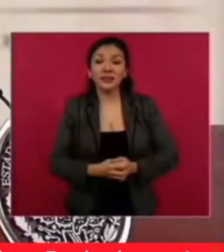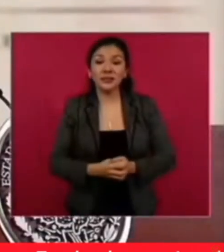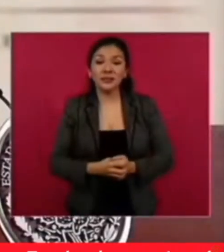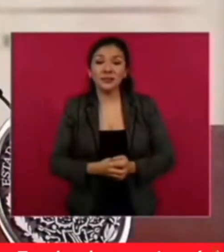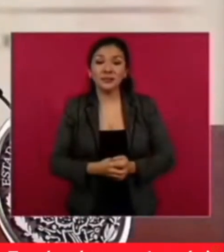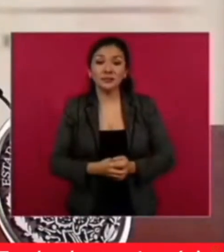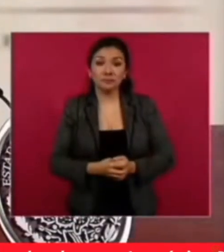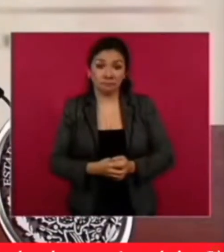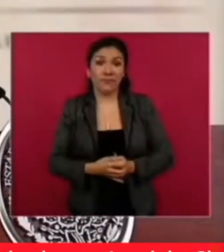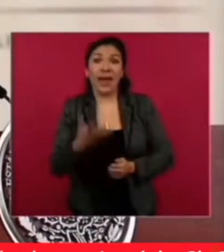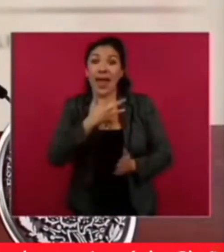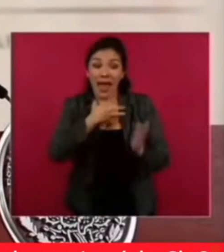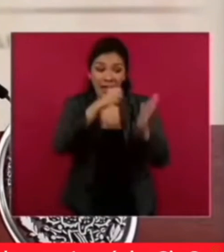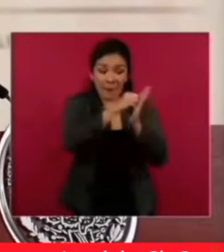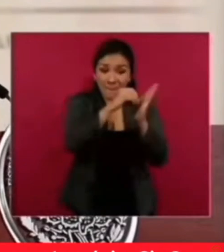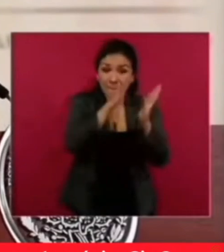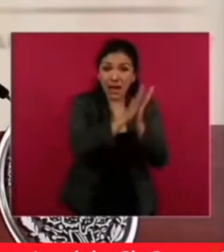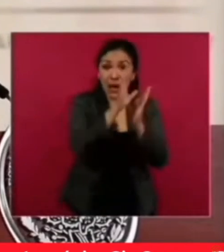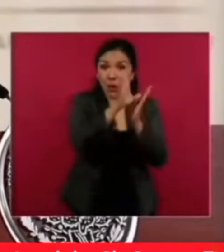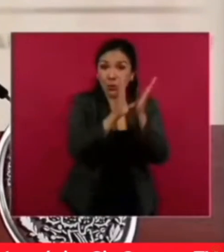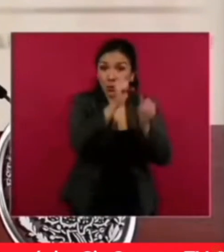lo que está en la Constitución,